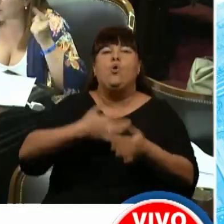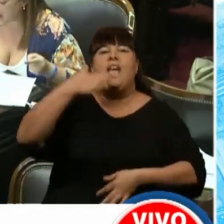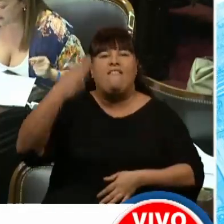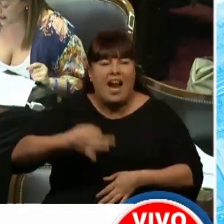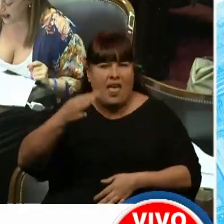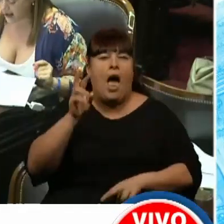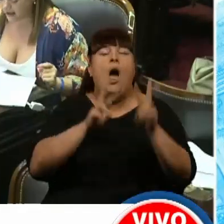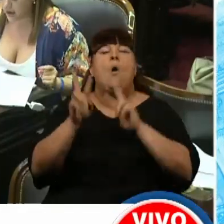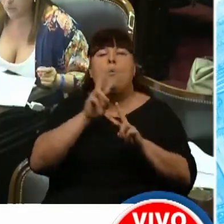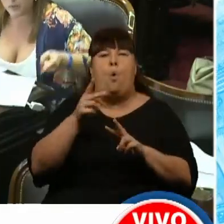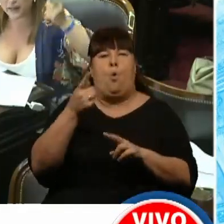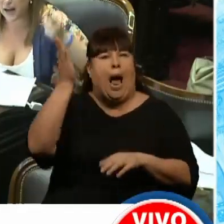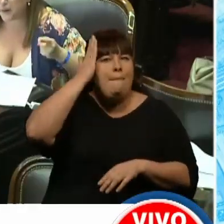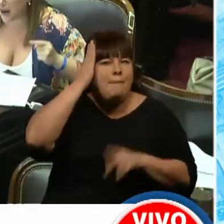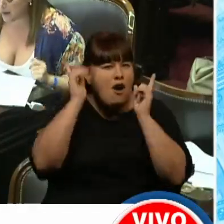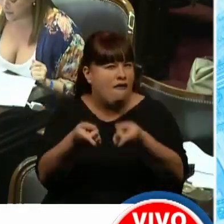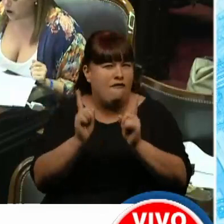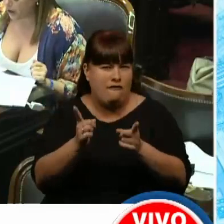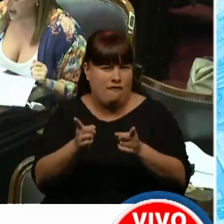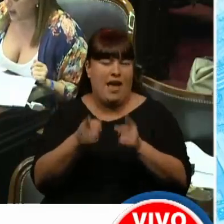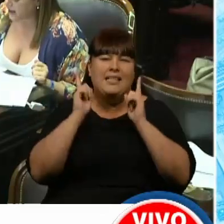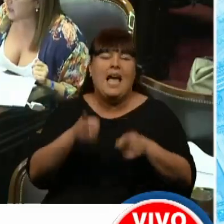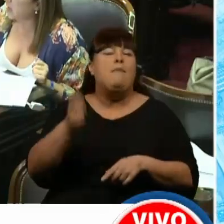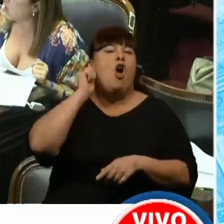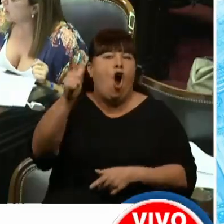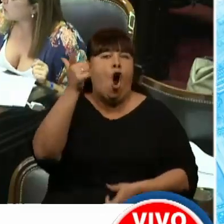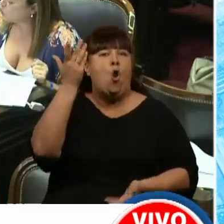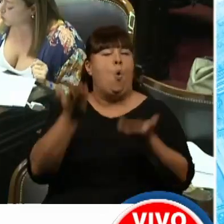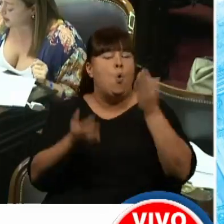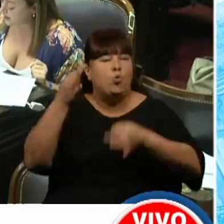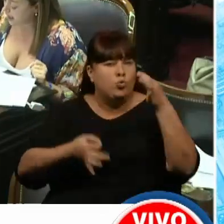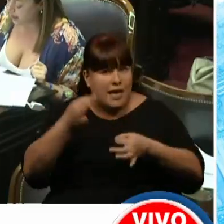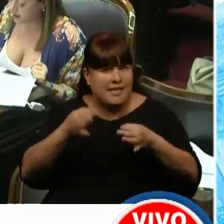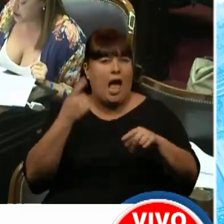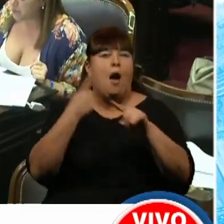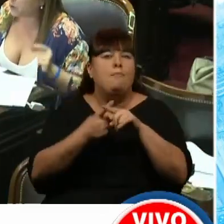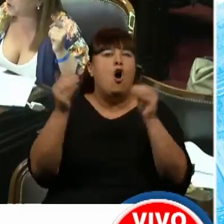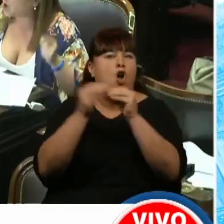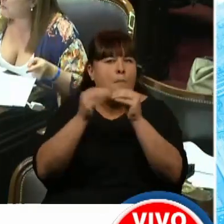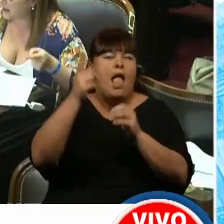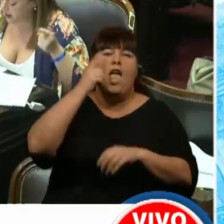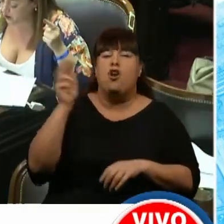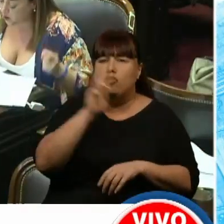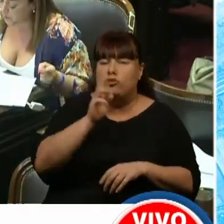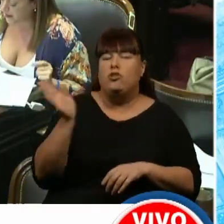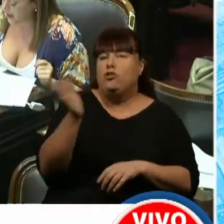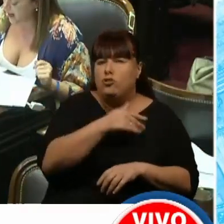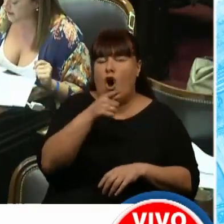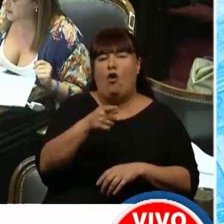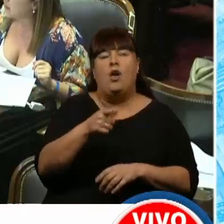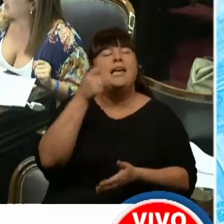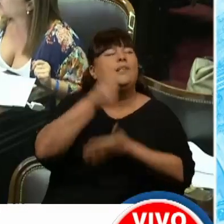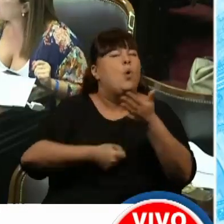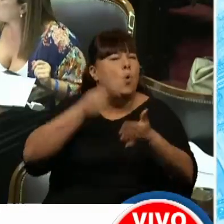verdad, por mantener viva la memoria y lograr justicia por nuestros compañeros y compañeras es